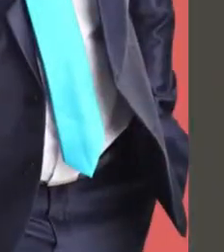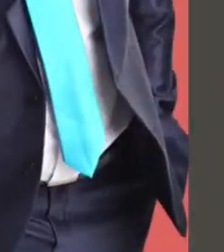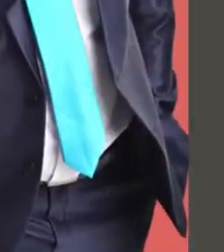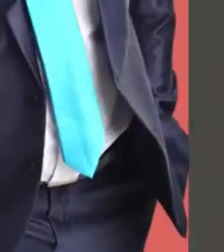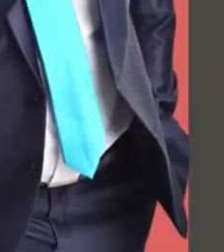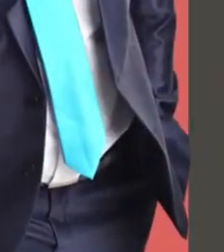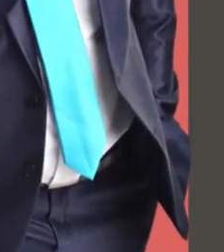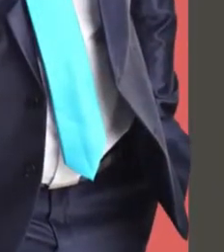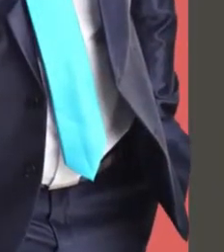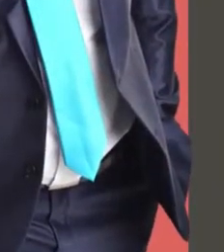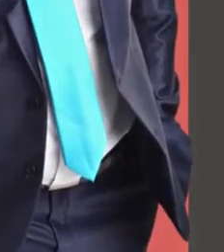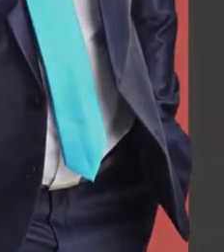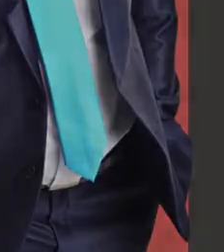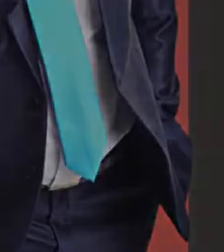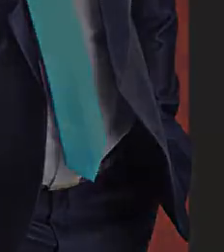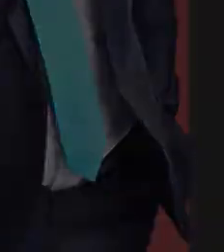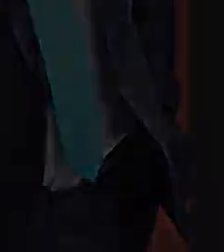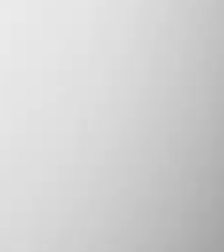Perú.